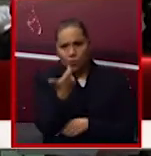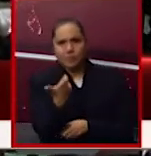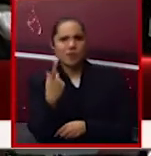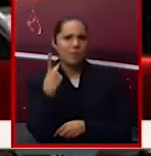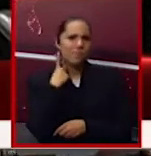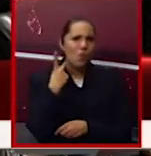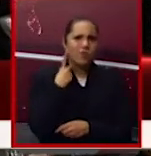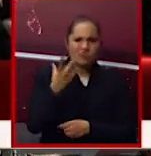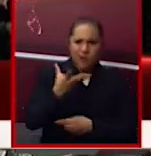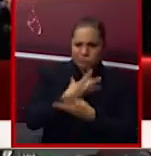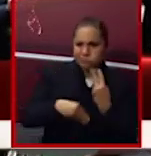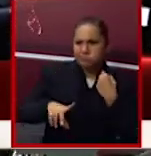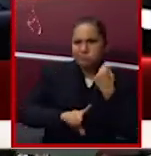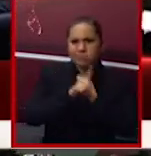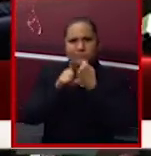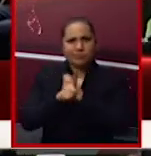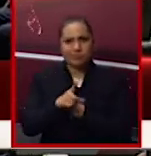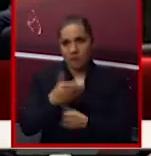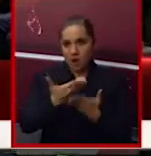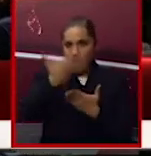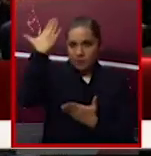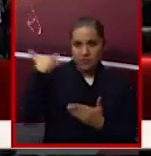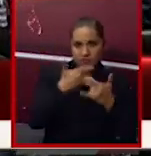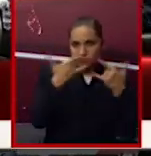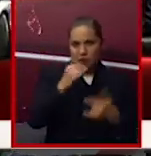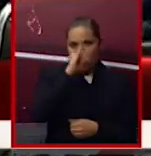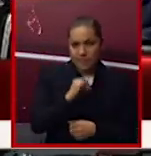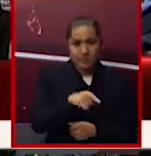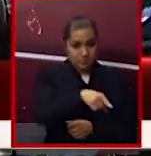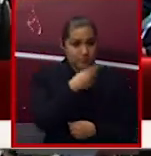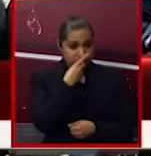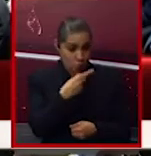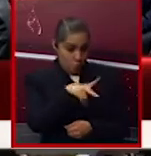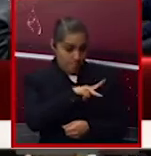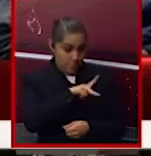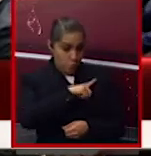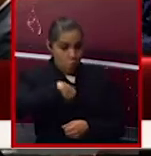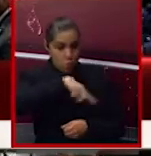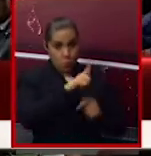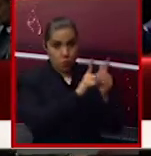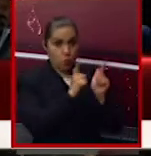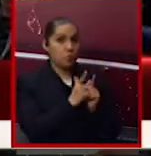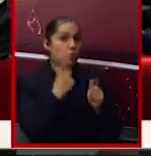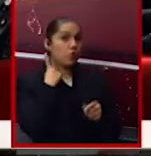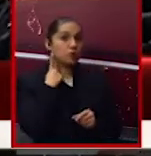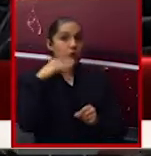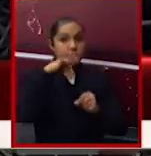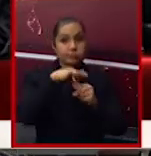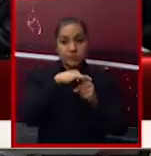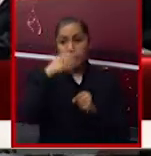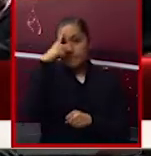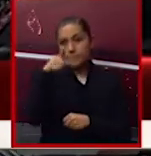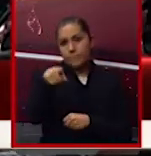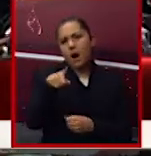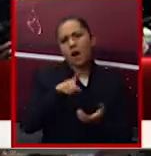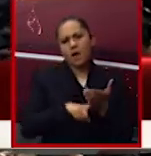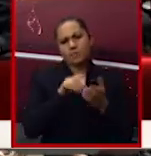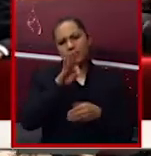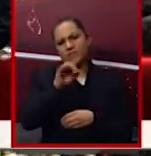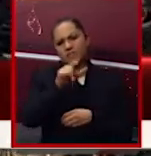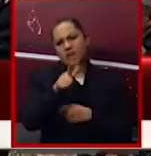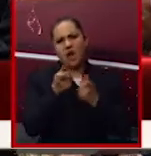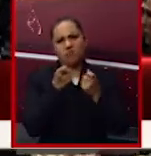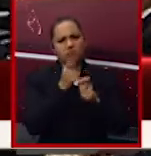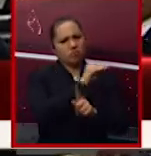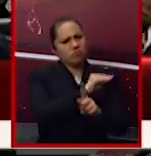México. Explicó que su bancada no votará a favor de un fiscal a modo. No permitiremos